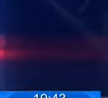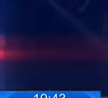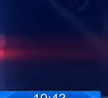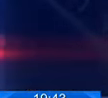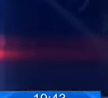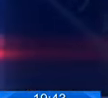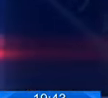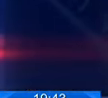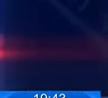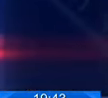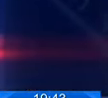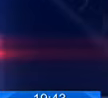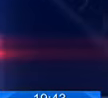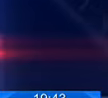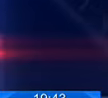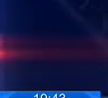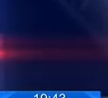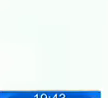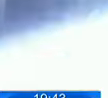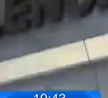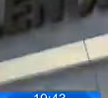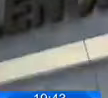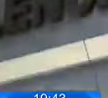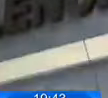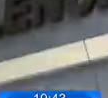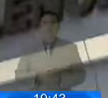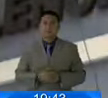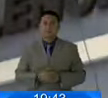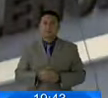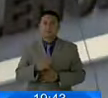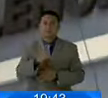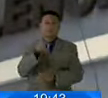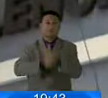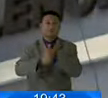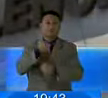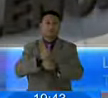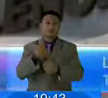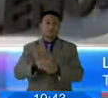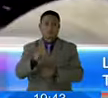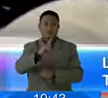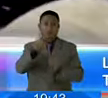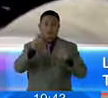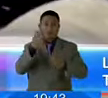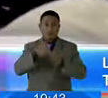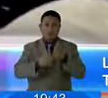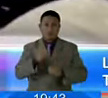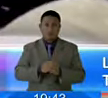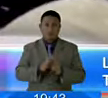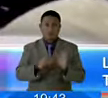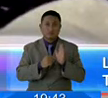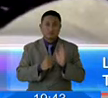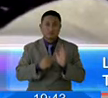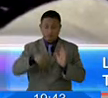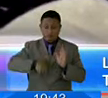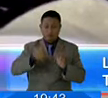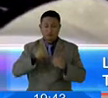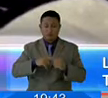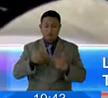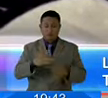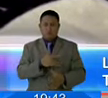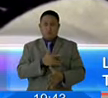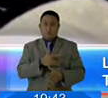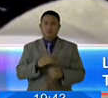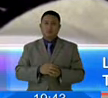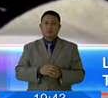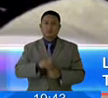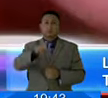muere cada 30 horas. A finales del año pasado, uno de los casos más sonados que estremeció a la ciudadanía fue el